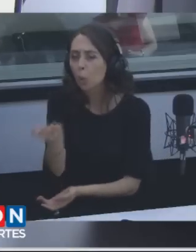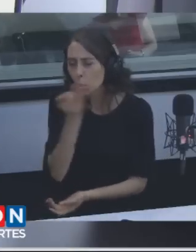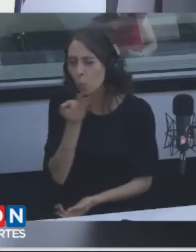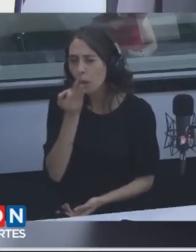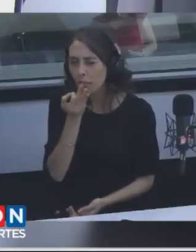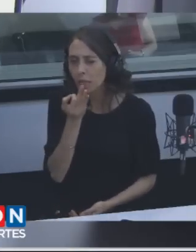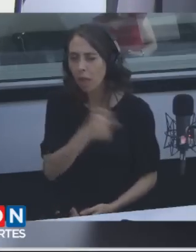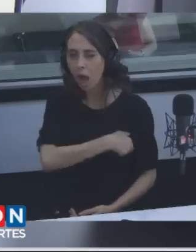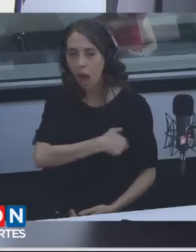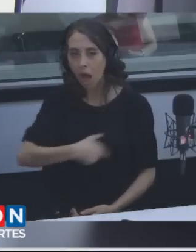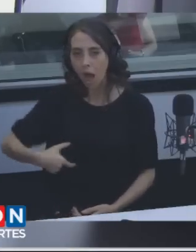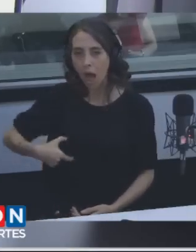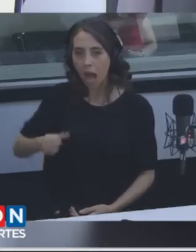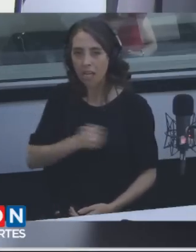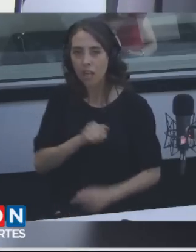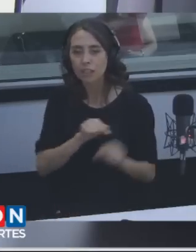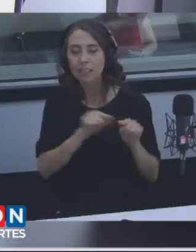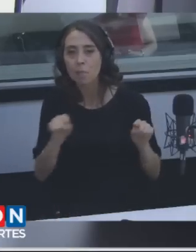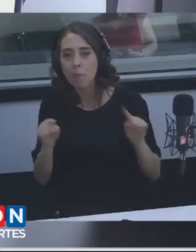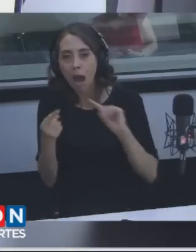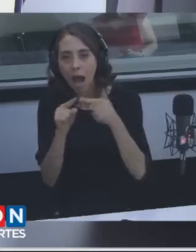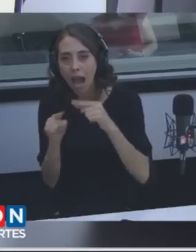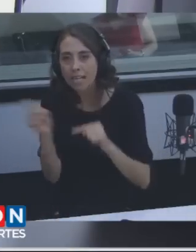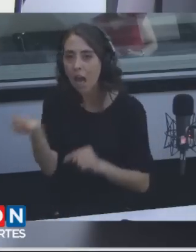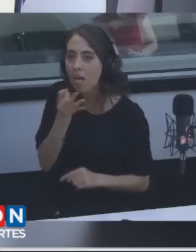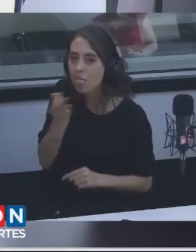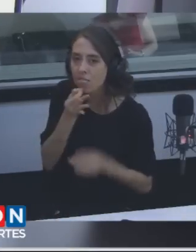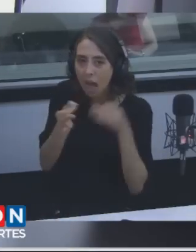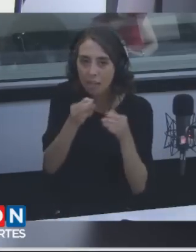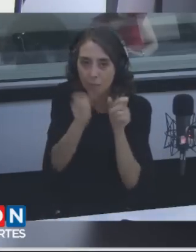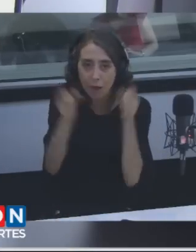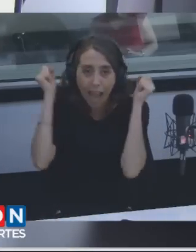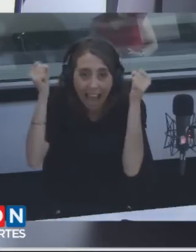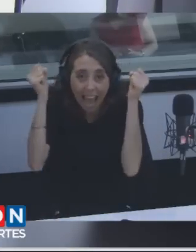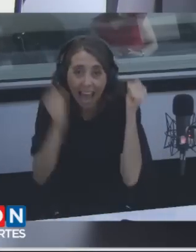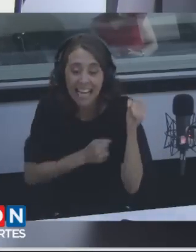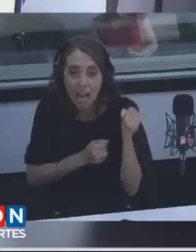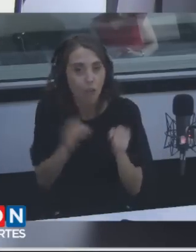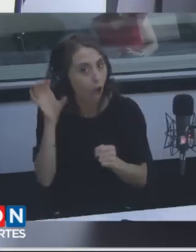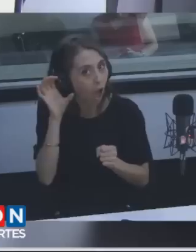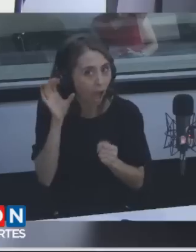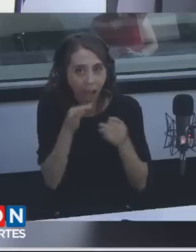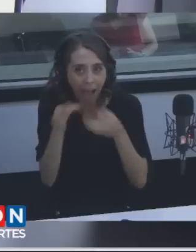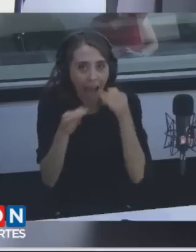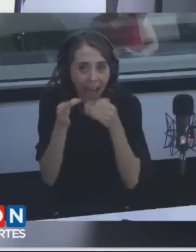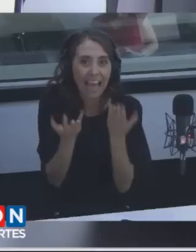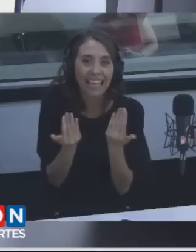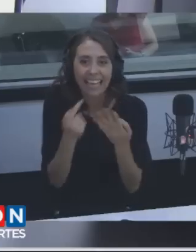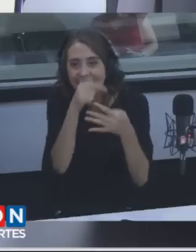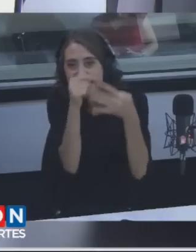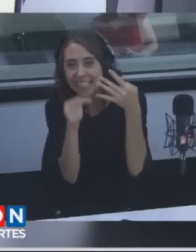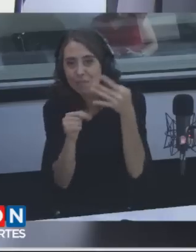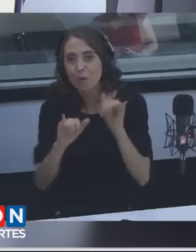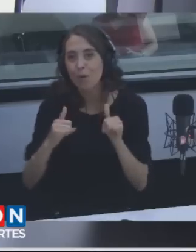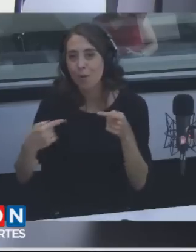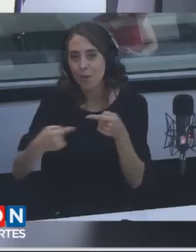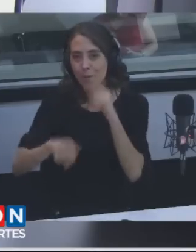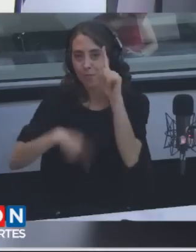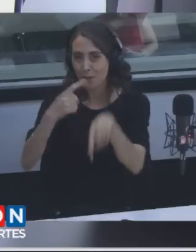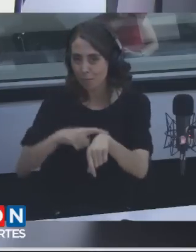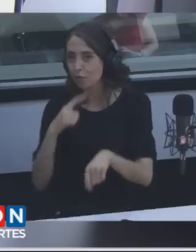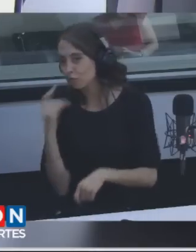en esta semana. Yo creo que es inevitable, tiquidatos, ¿no es cierto? Hay que bombardear al hincha de la Católica con tiquidatos a la espera del partido del próximo jueves. Este es el